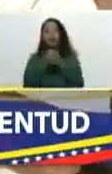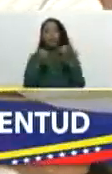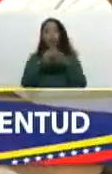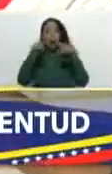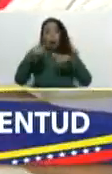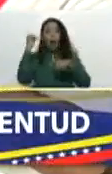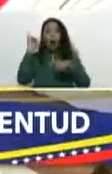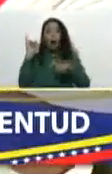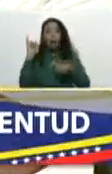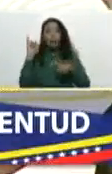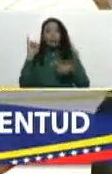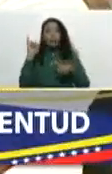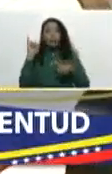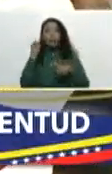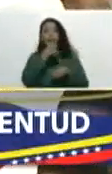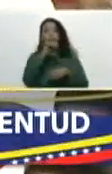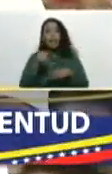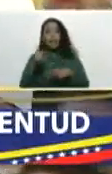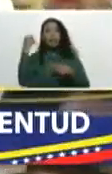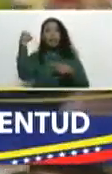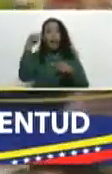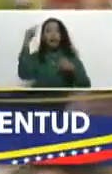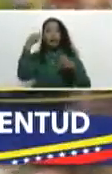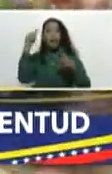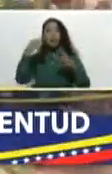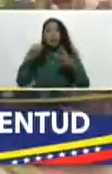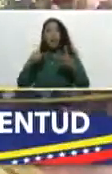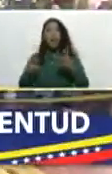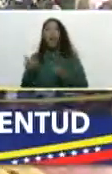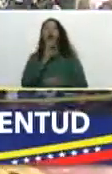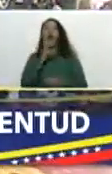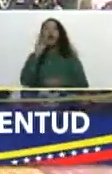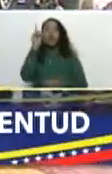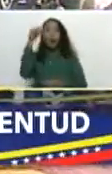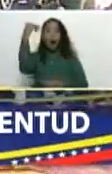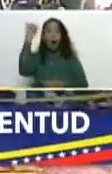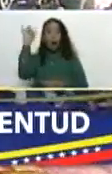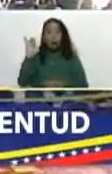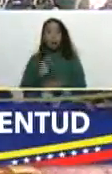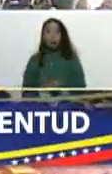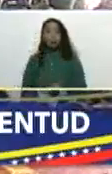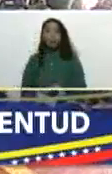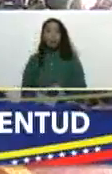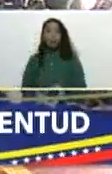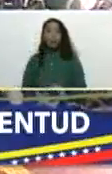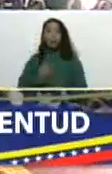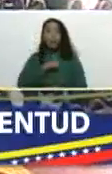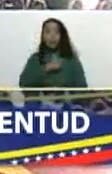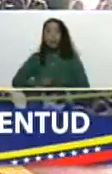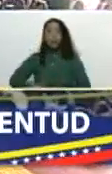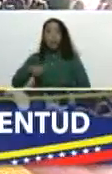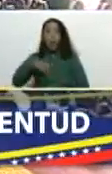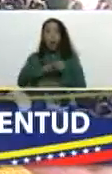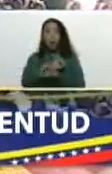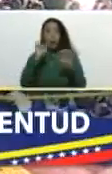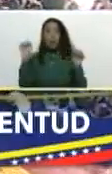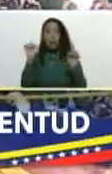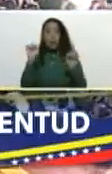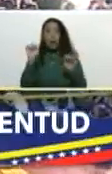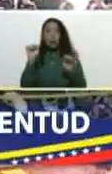Alfa, la Z, la Millennium, etcétera. La de oro también, y ahí voy para allá. Nuestro presidente esta mañana nos tuiteó a